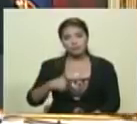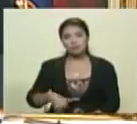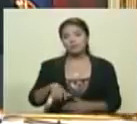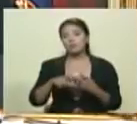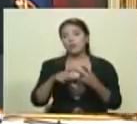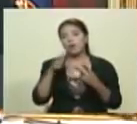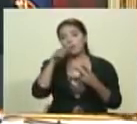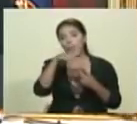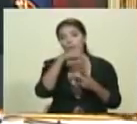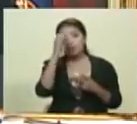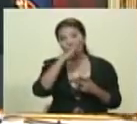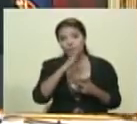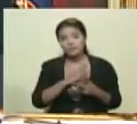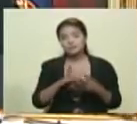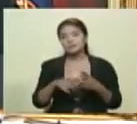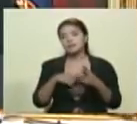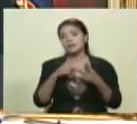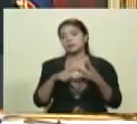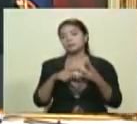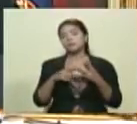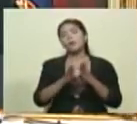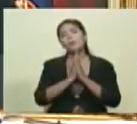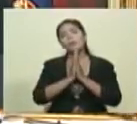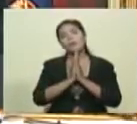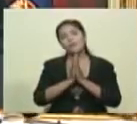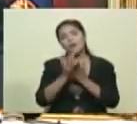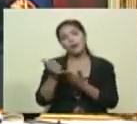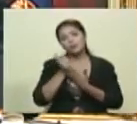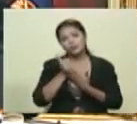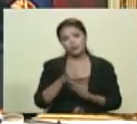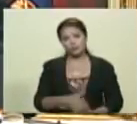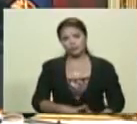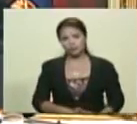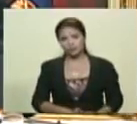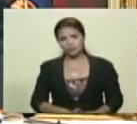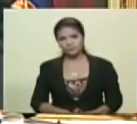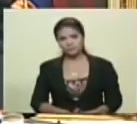pueblo brasilero. Por favor, ayúdanos.